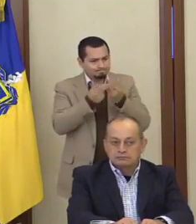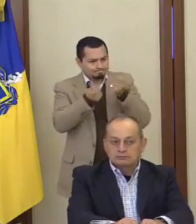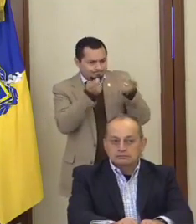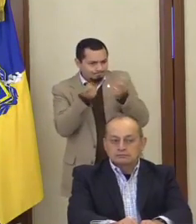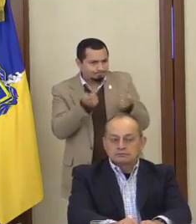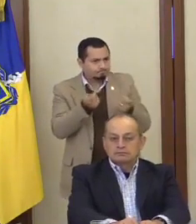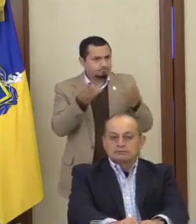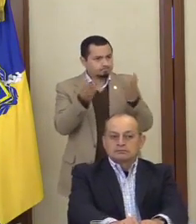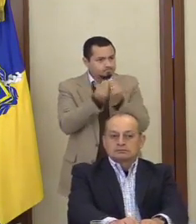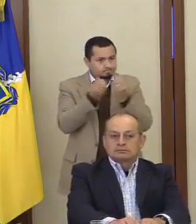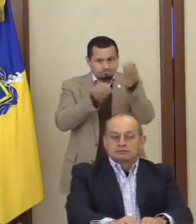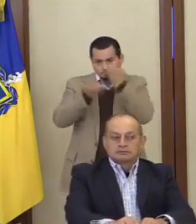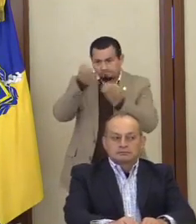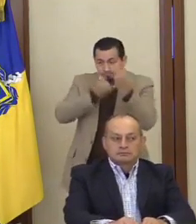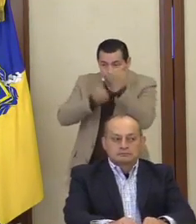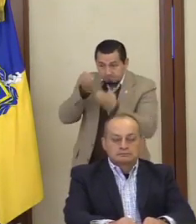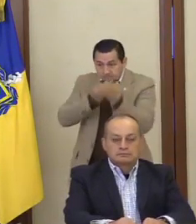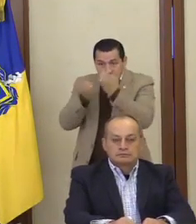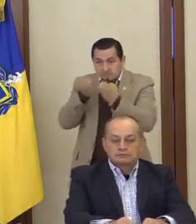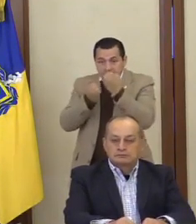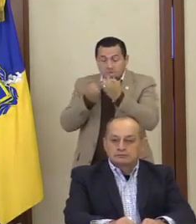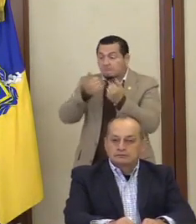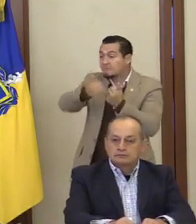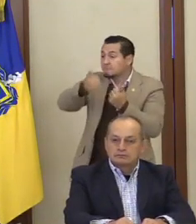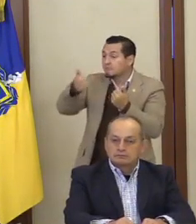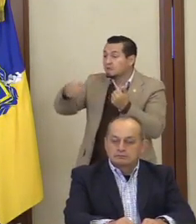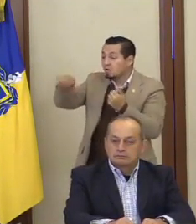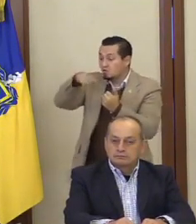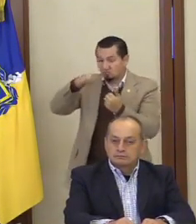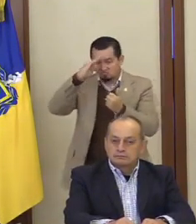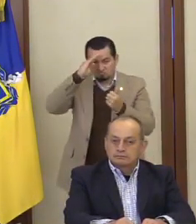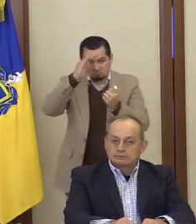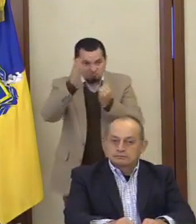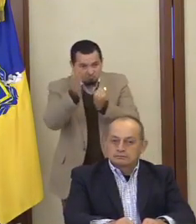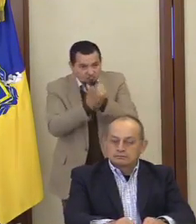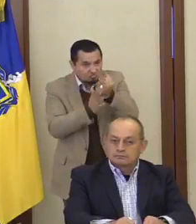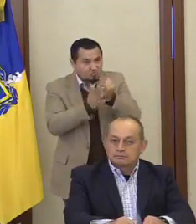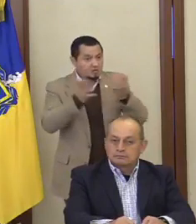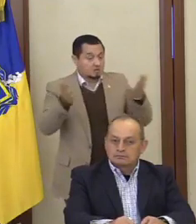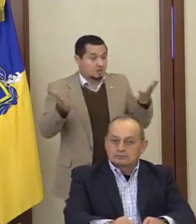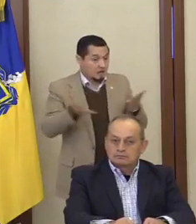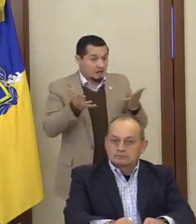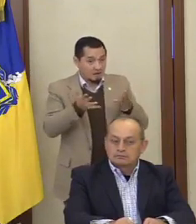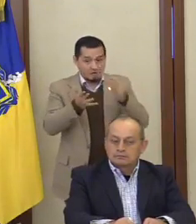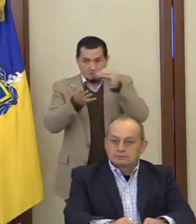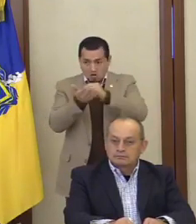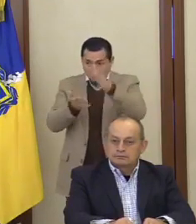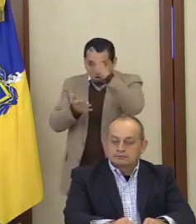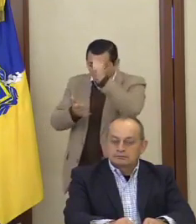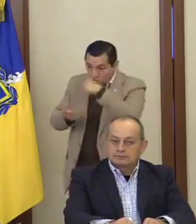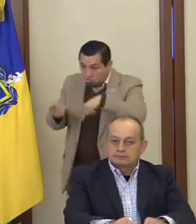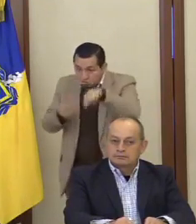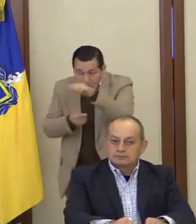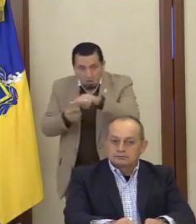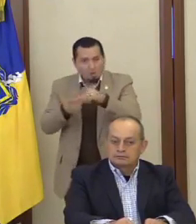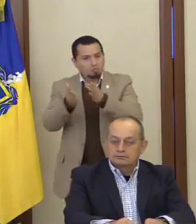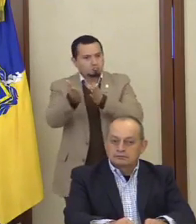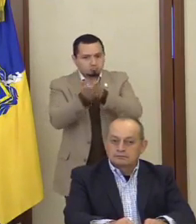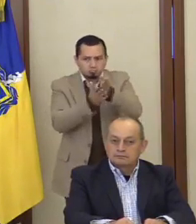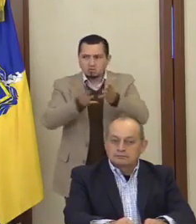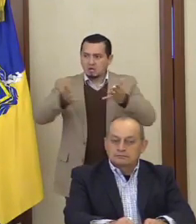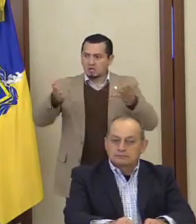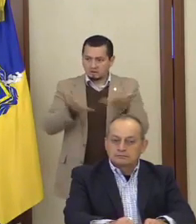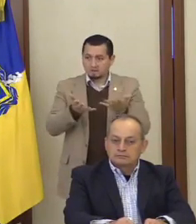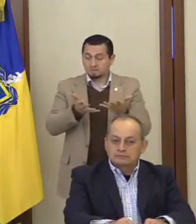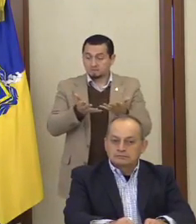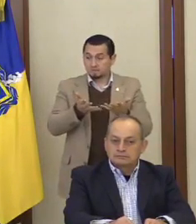afinando la estrategia, evaluando acciones. Cada medida que tomamos y que acordamos juntos se le va dando seguimiento.